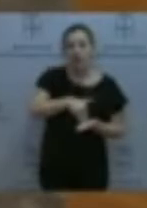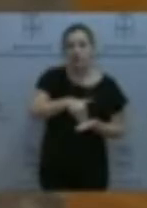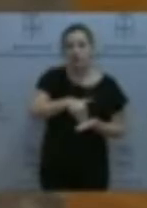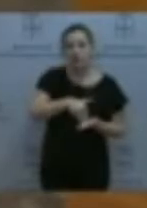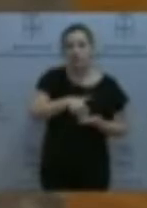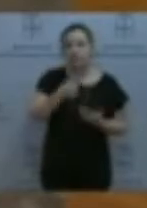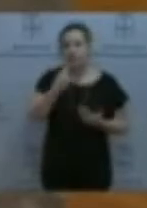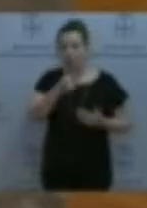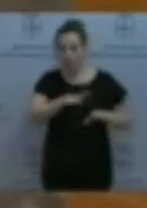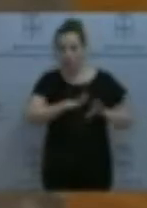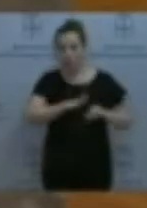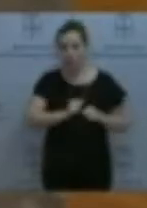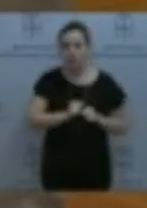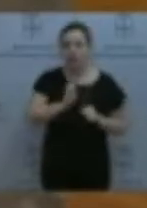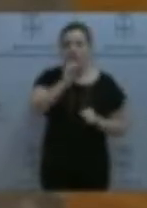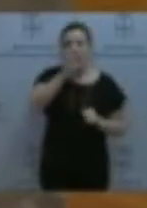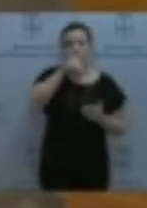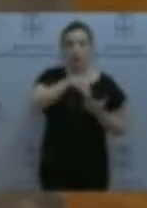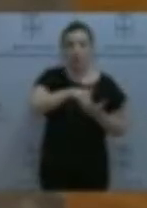14.008 gigavatios hora, una potencia instalada de